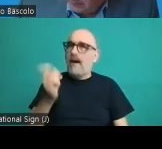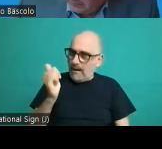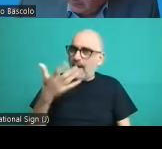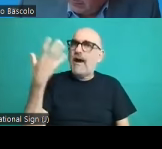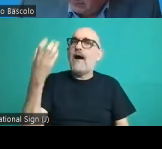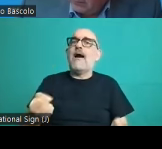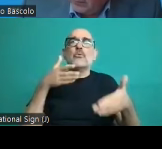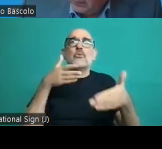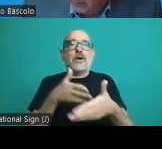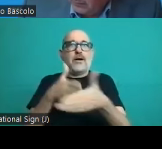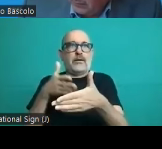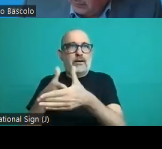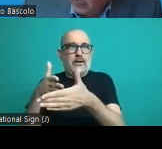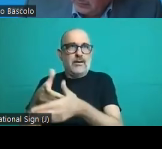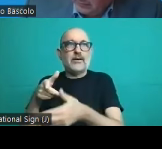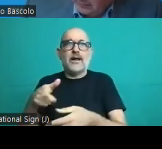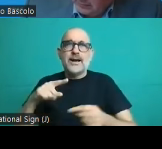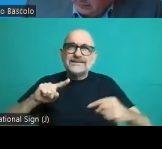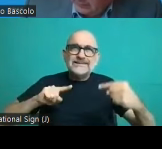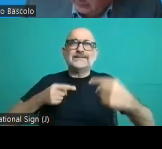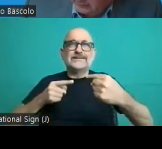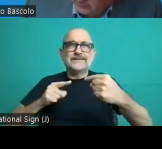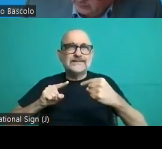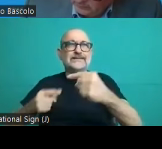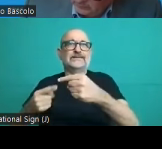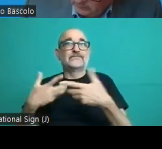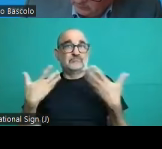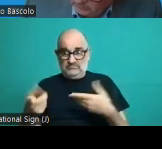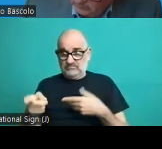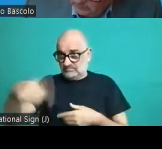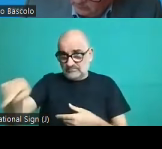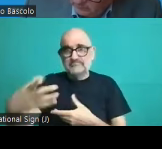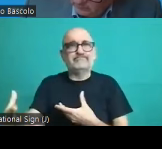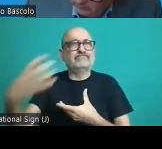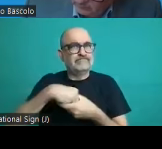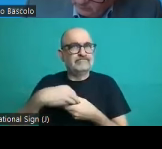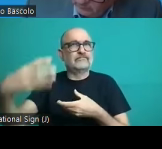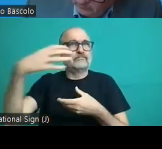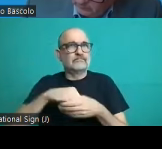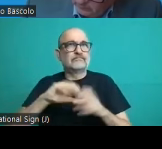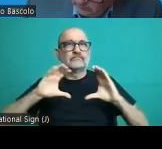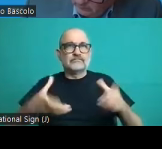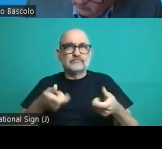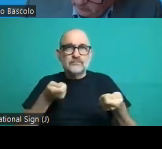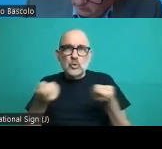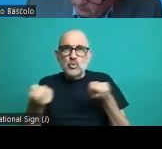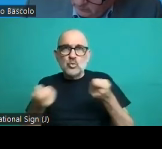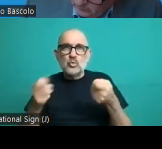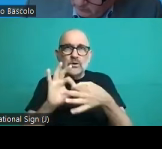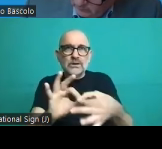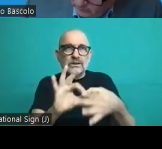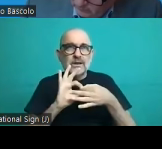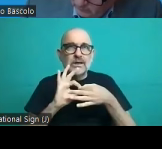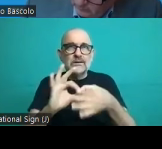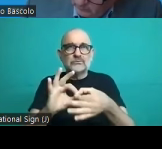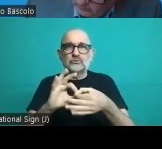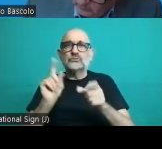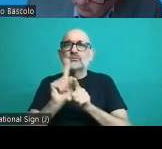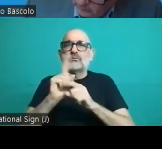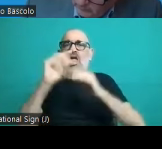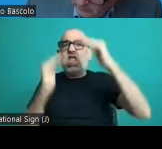cerrando estas brechas. Nuestro plan nacional, nuestra política nacional, tomó en cuenta entonces esta